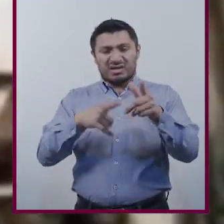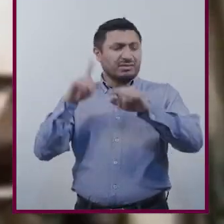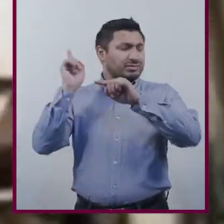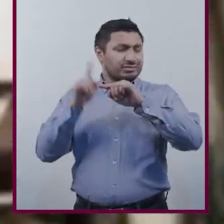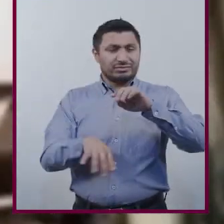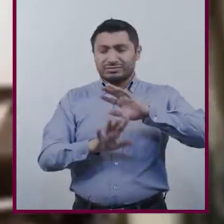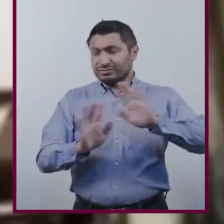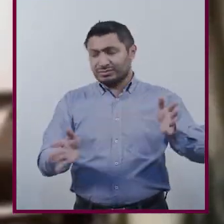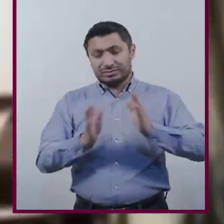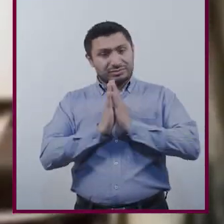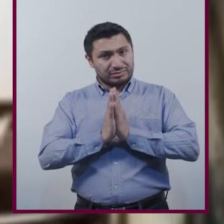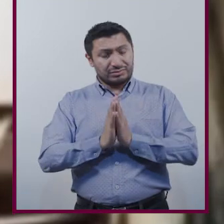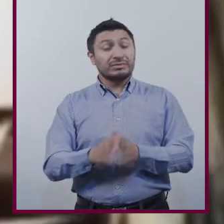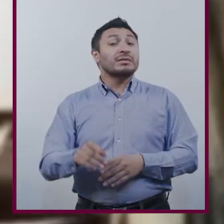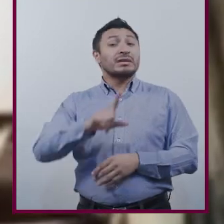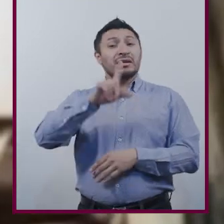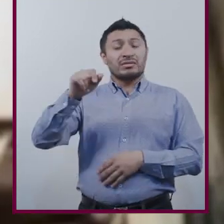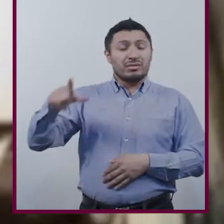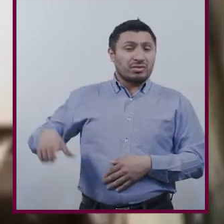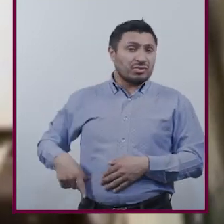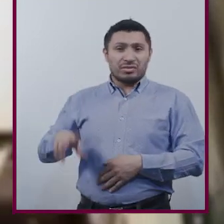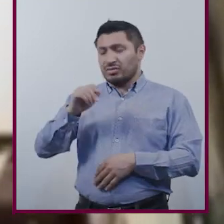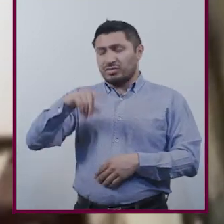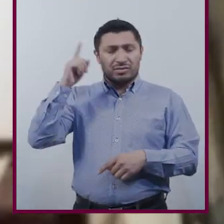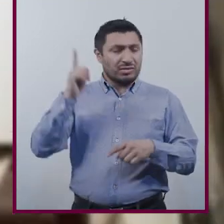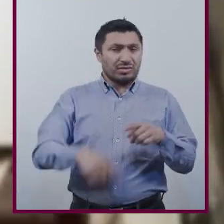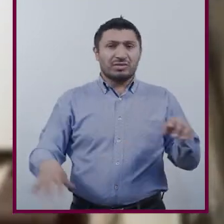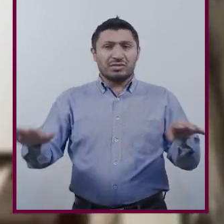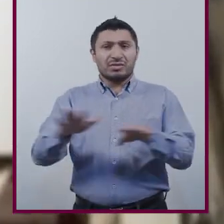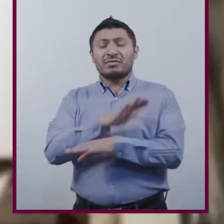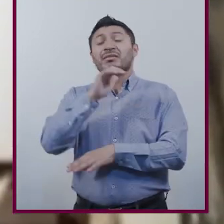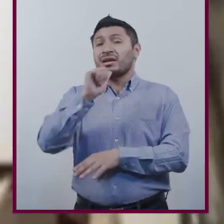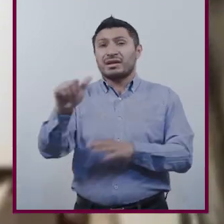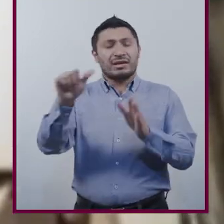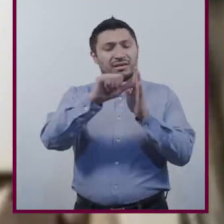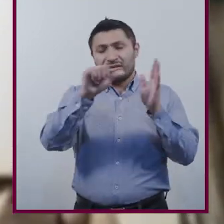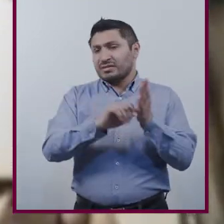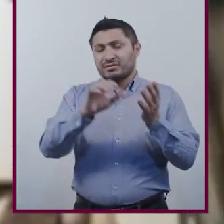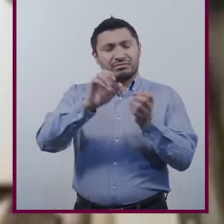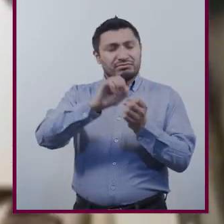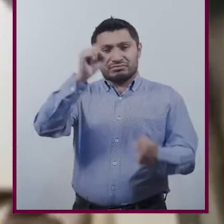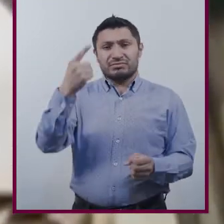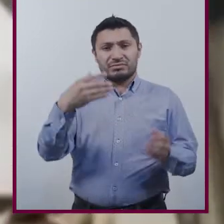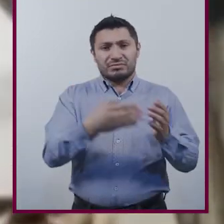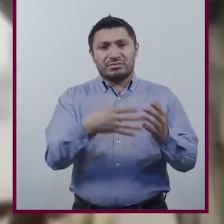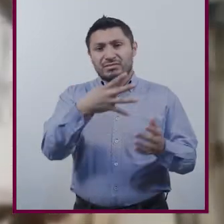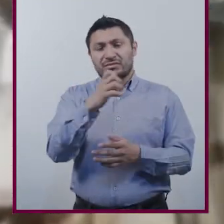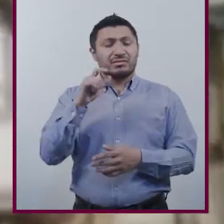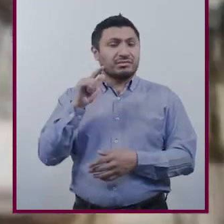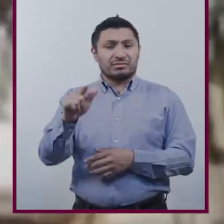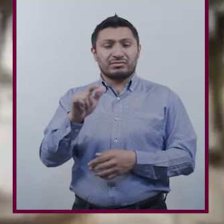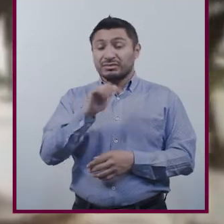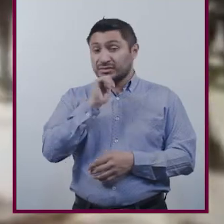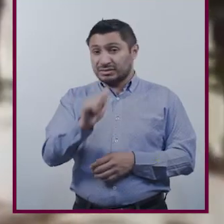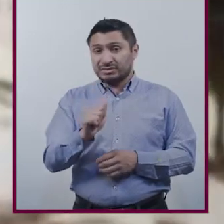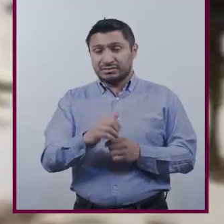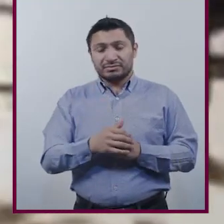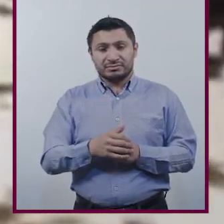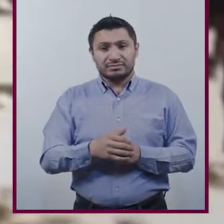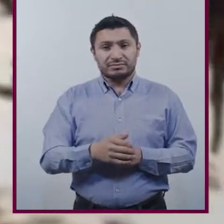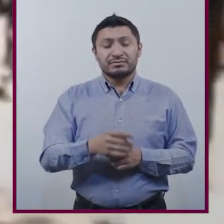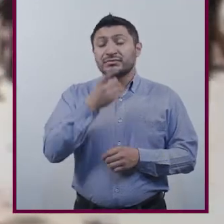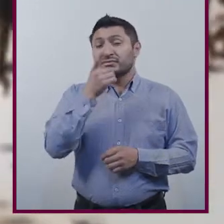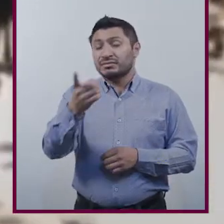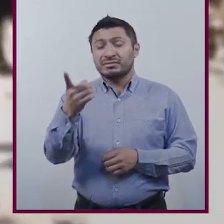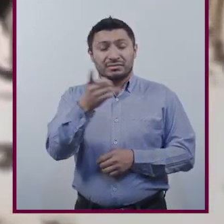Cabe destacar que el gobierno no derogó ni modificó ningún artículo de la Constitución de 1917. Dicen que